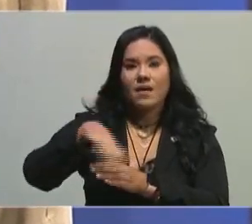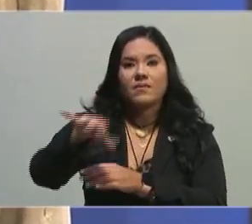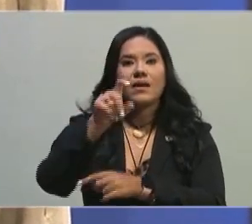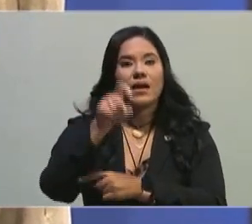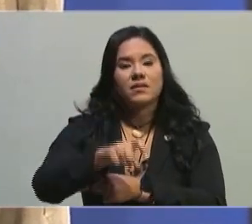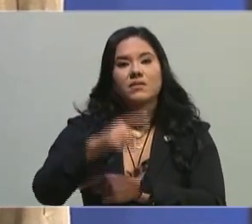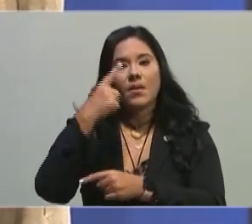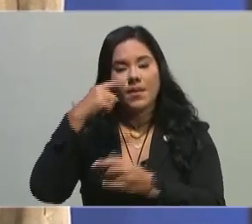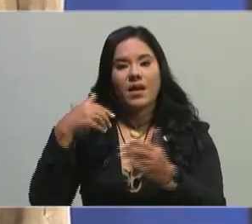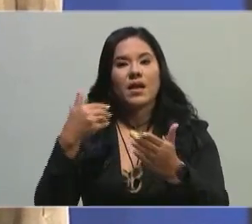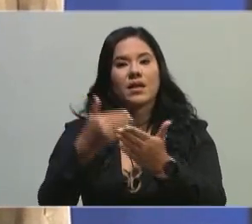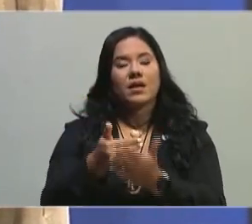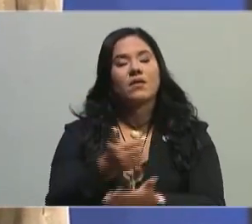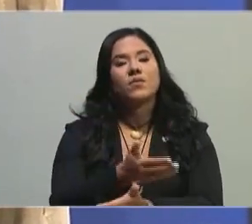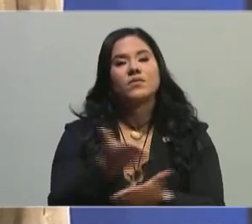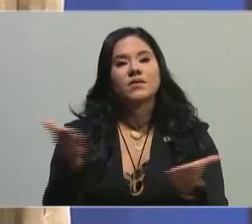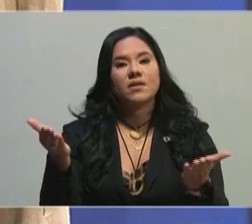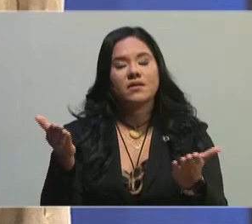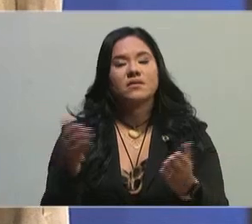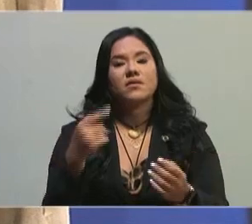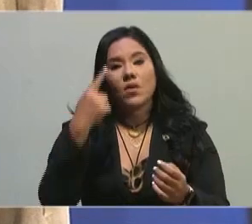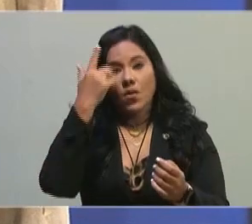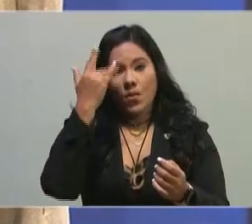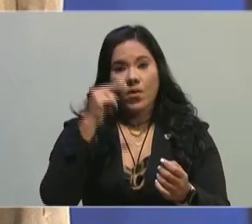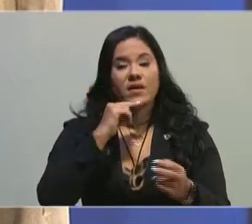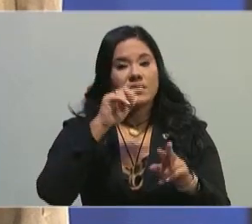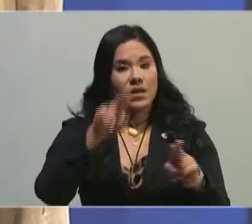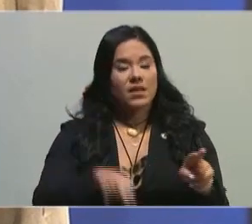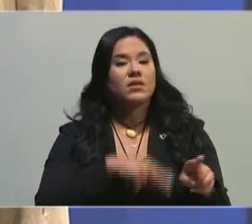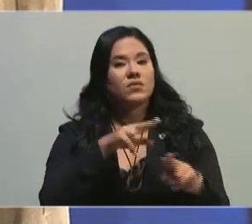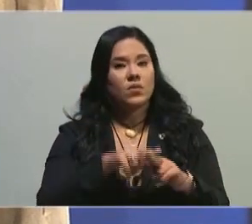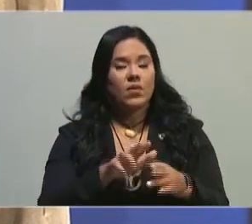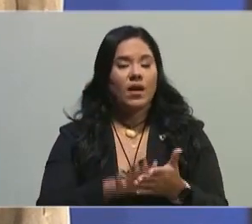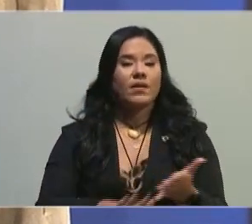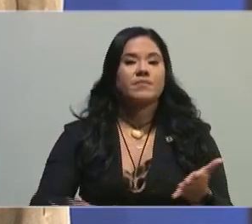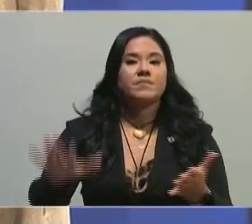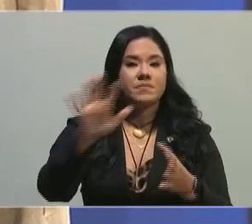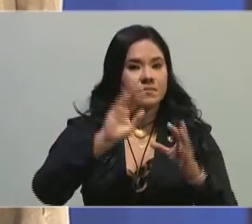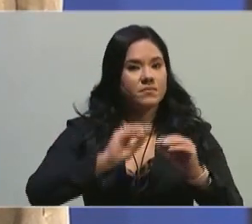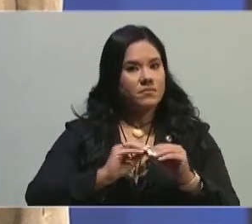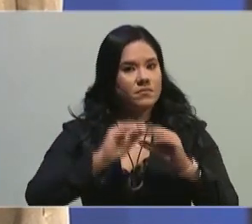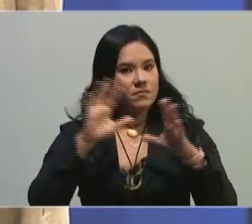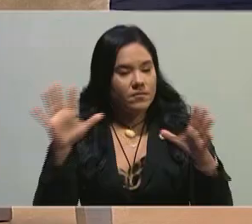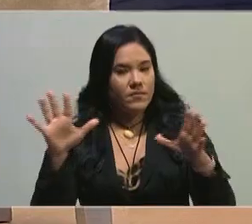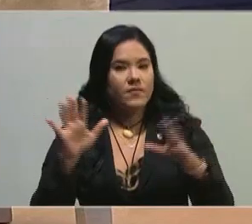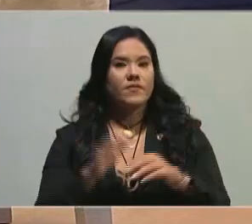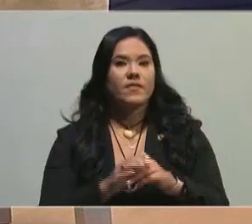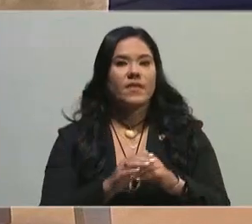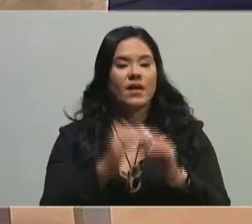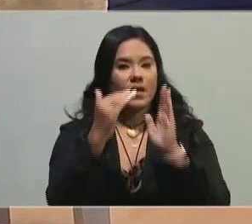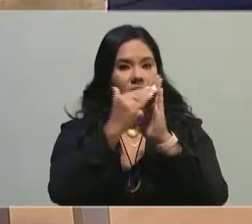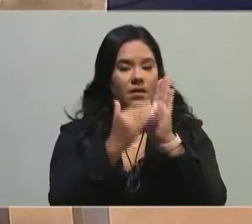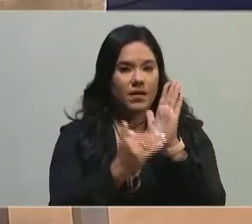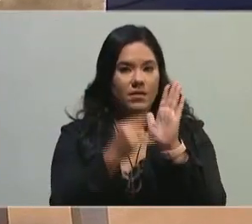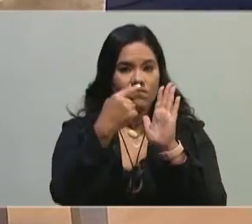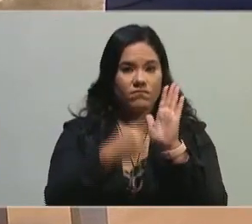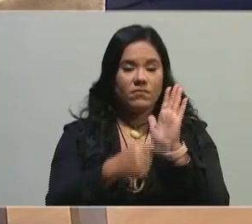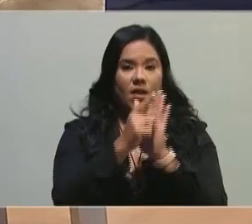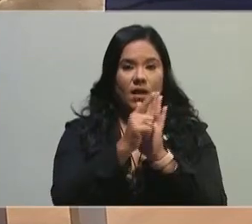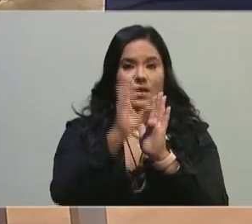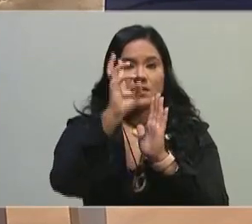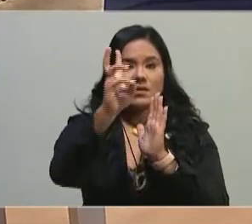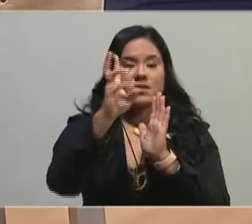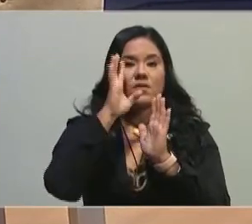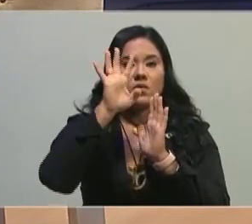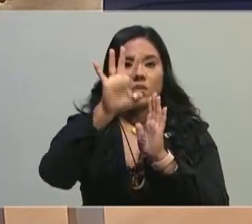para que le lleguen a ustedes eh porque esto es a nivel nacional Claro gracias al decreto 645